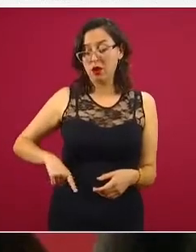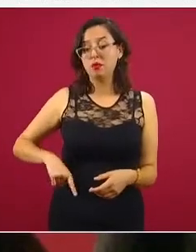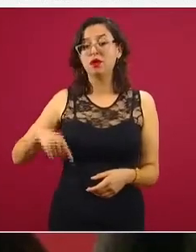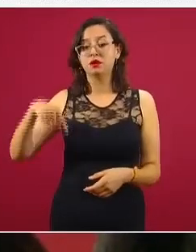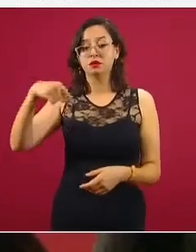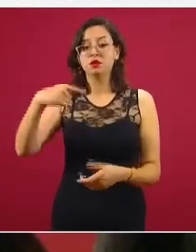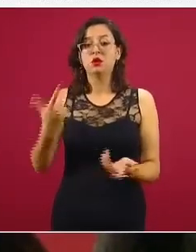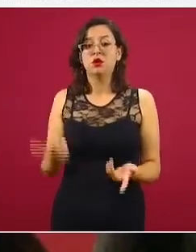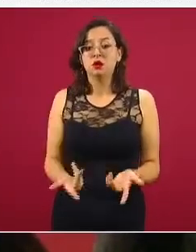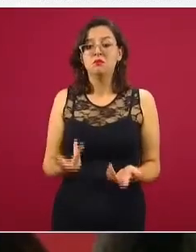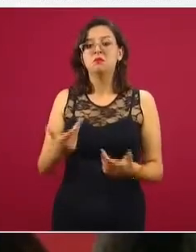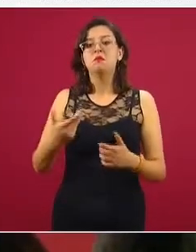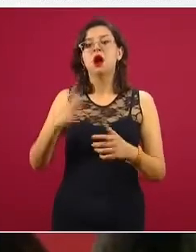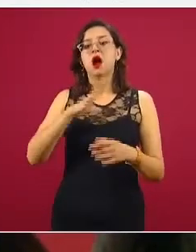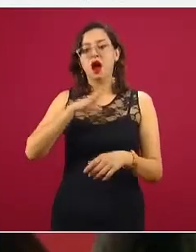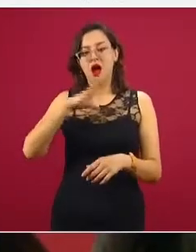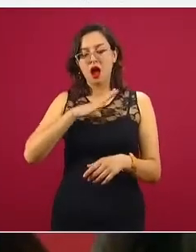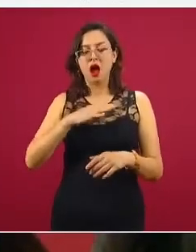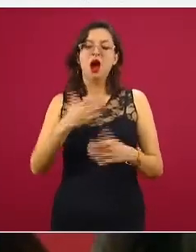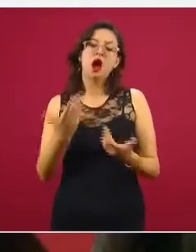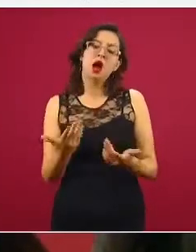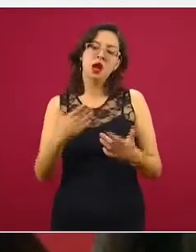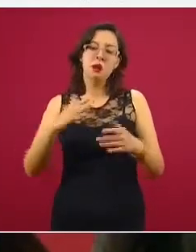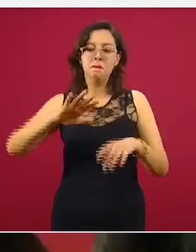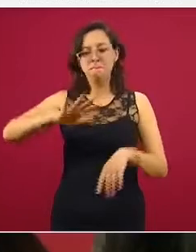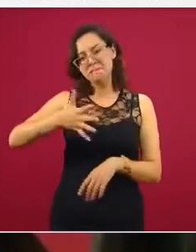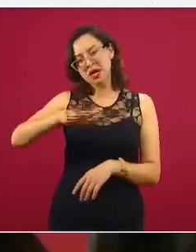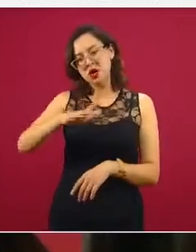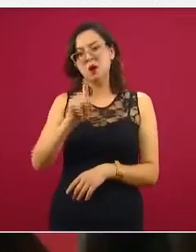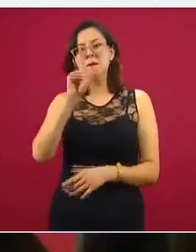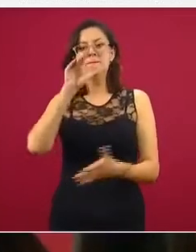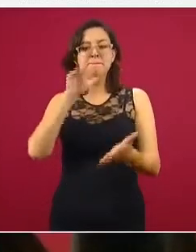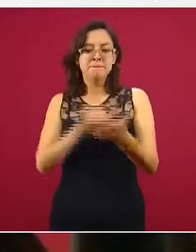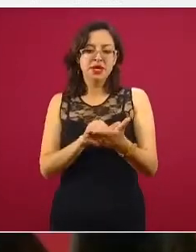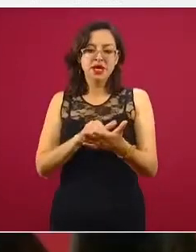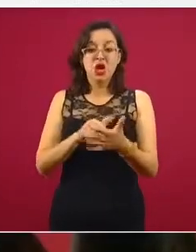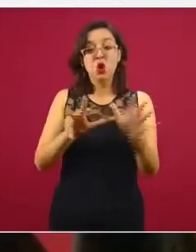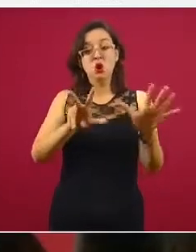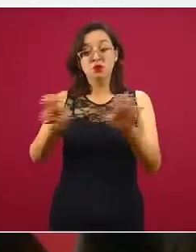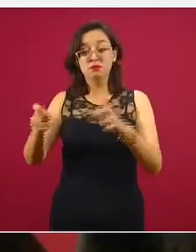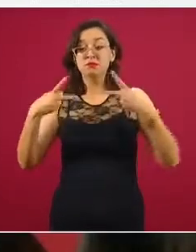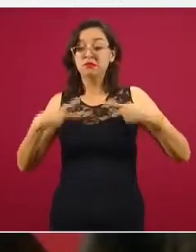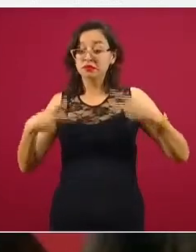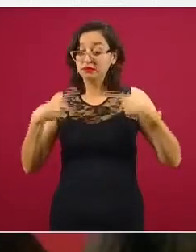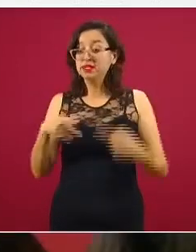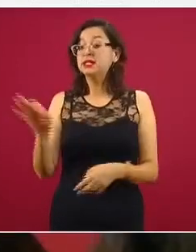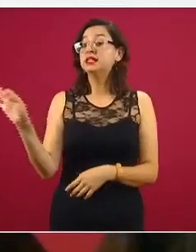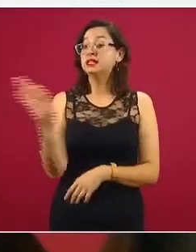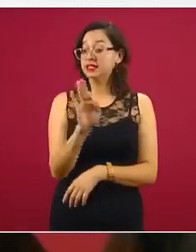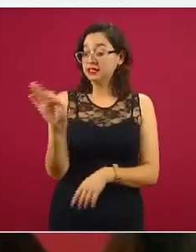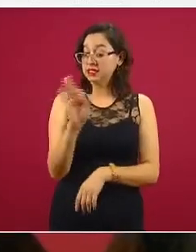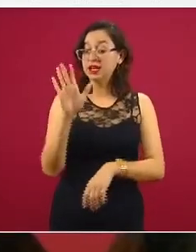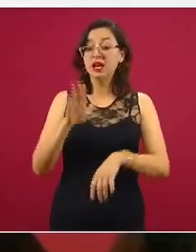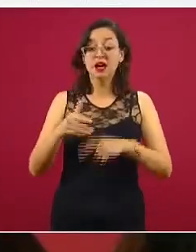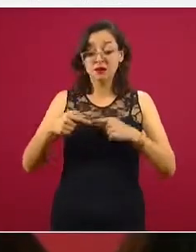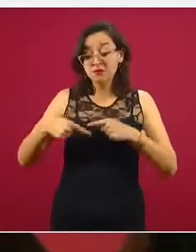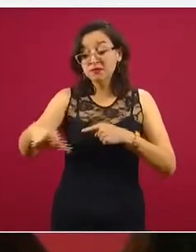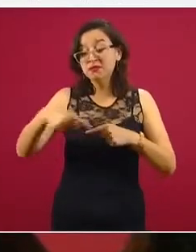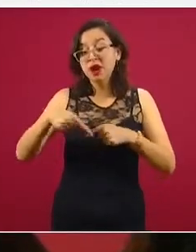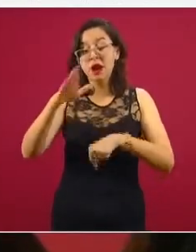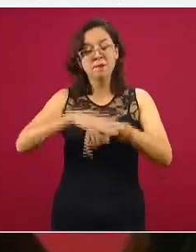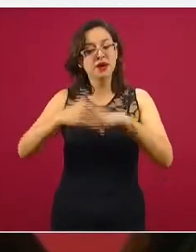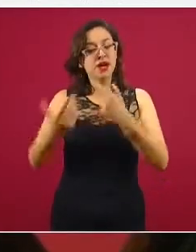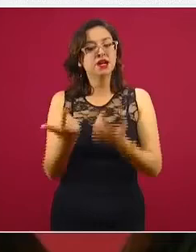estimación media de 1,800 personas que en el momento cumbre estarán en